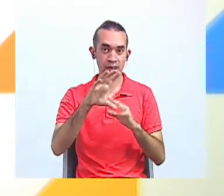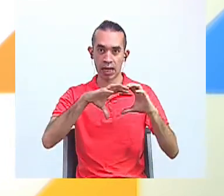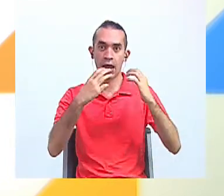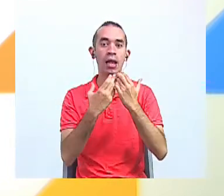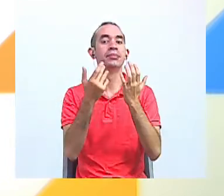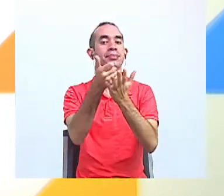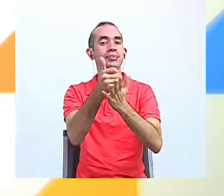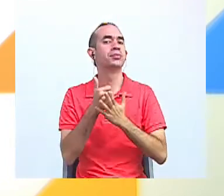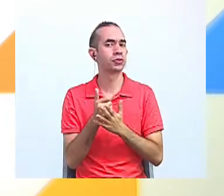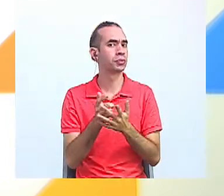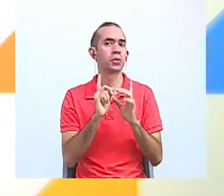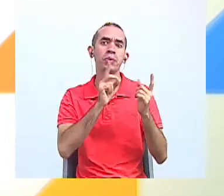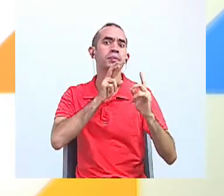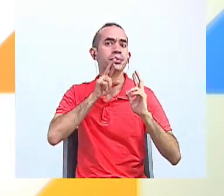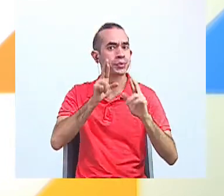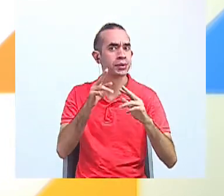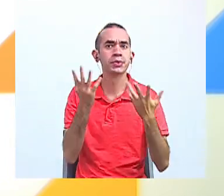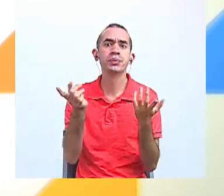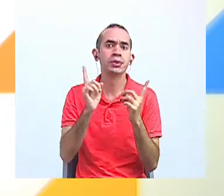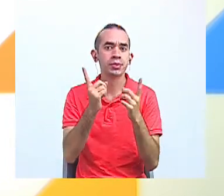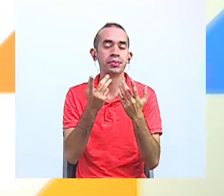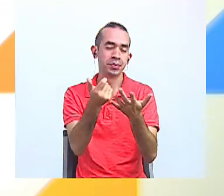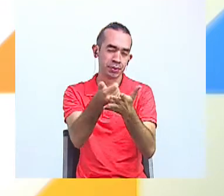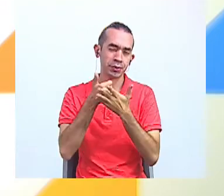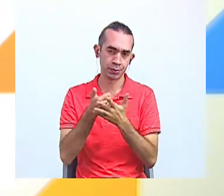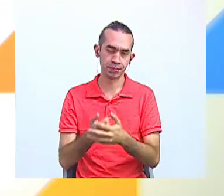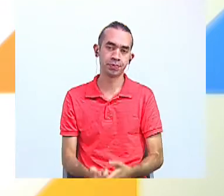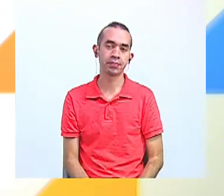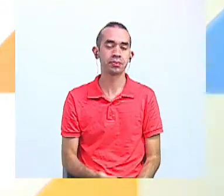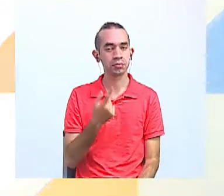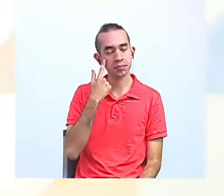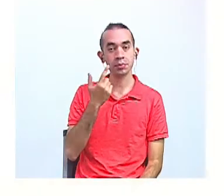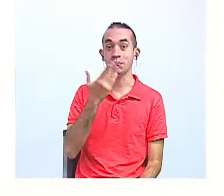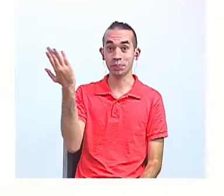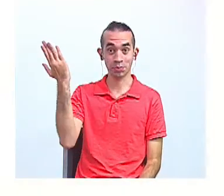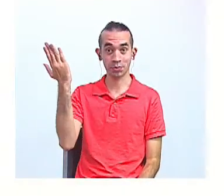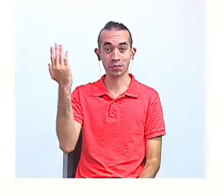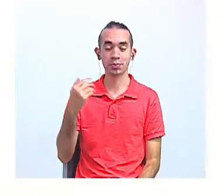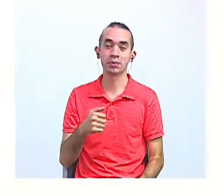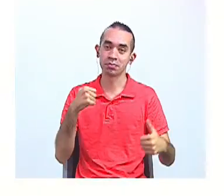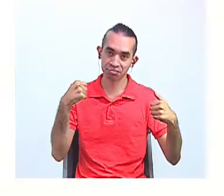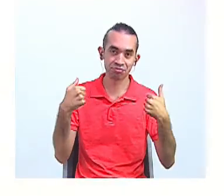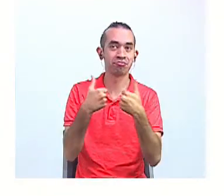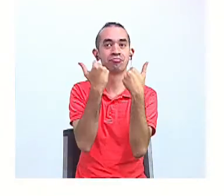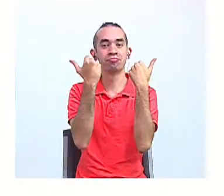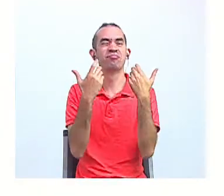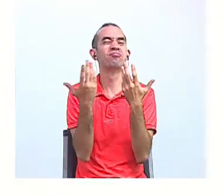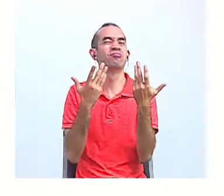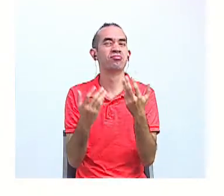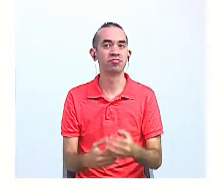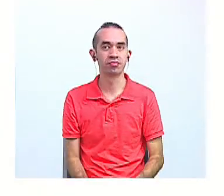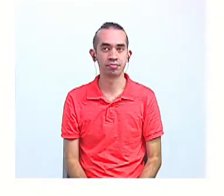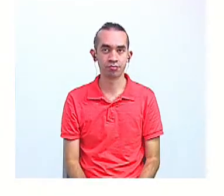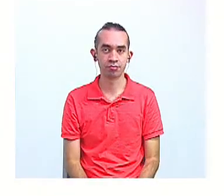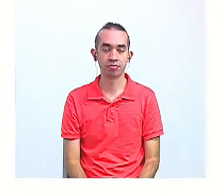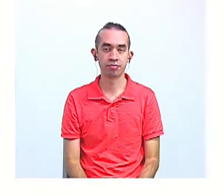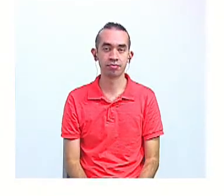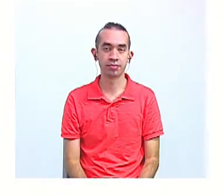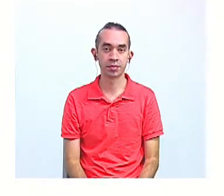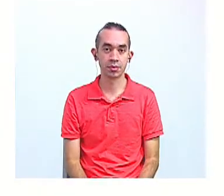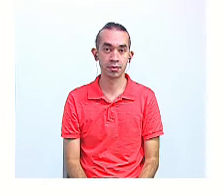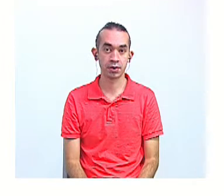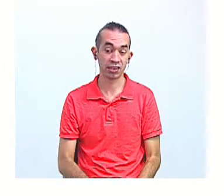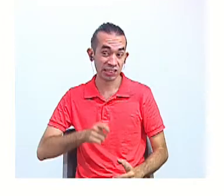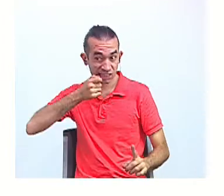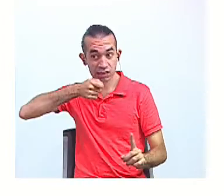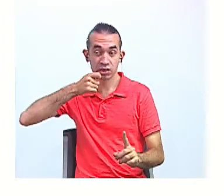ayuden a encontrar la respuesta. Así que veamos el reto en este momento. El reto dice, ¿por qué un clavo de